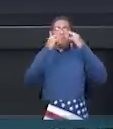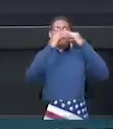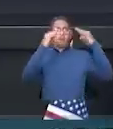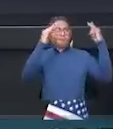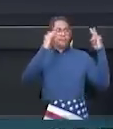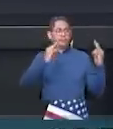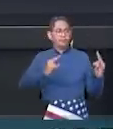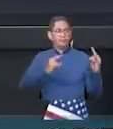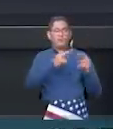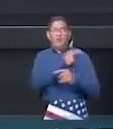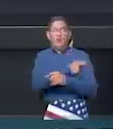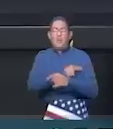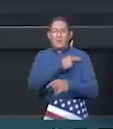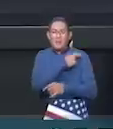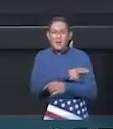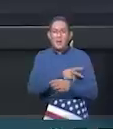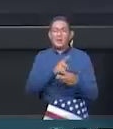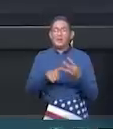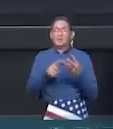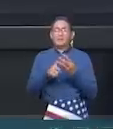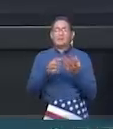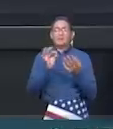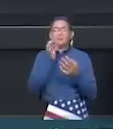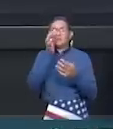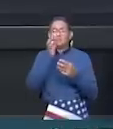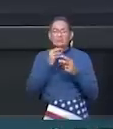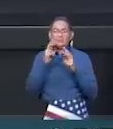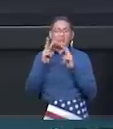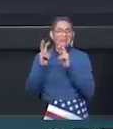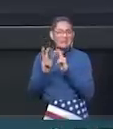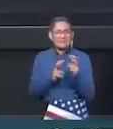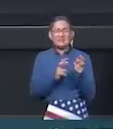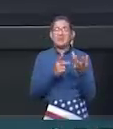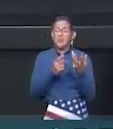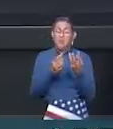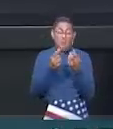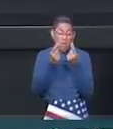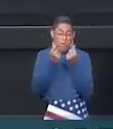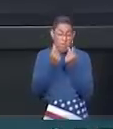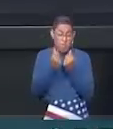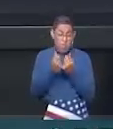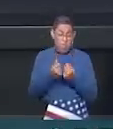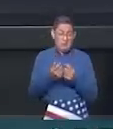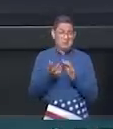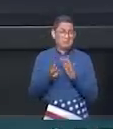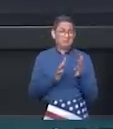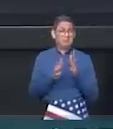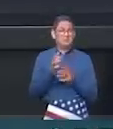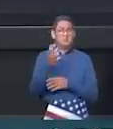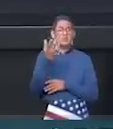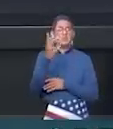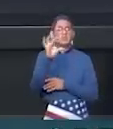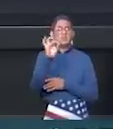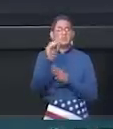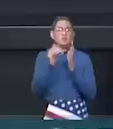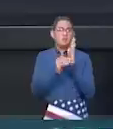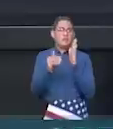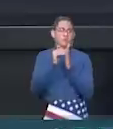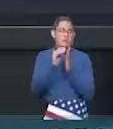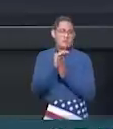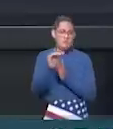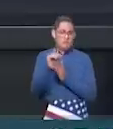y centenares de miles de pruebas de kobe que se suman a un valor de más de 18 millones de